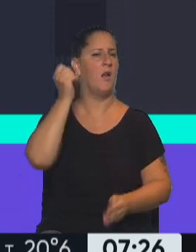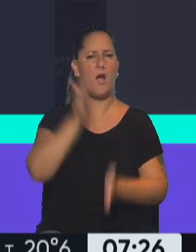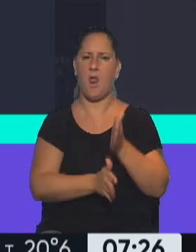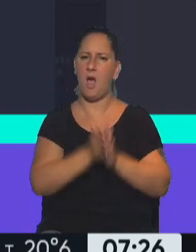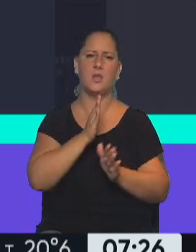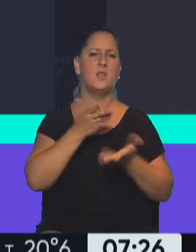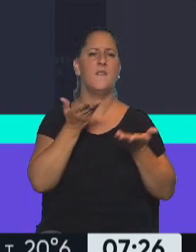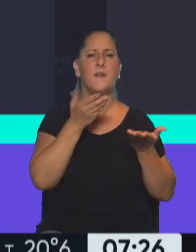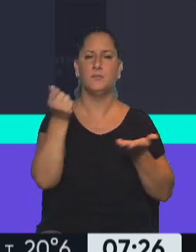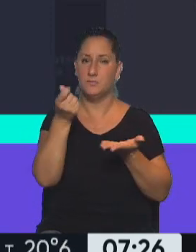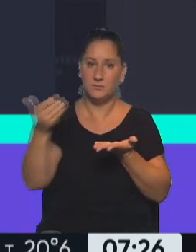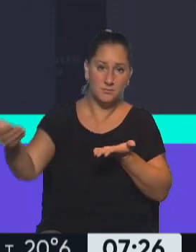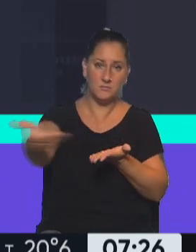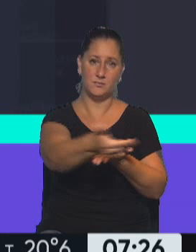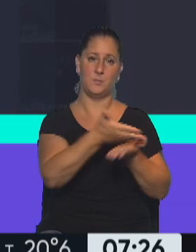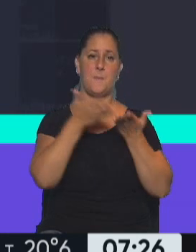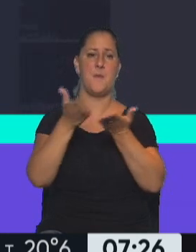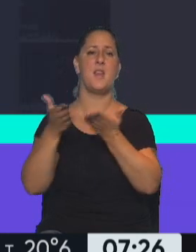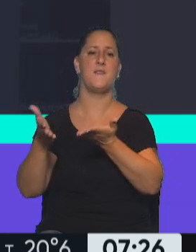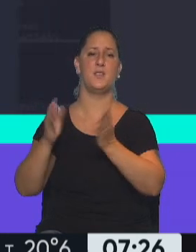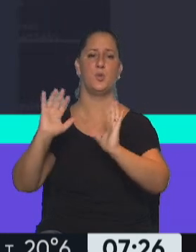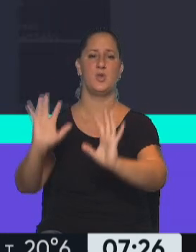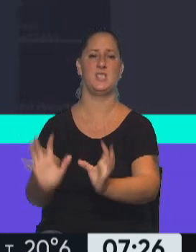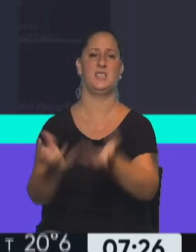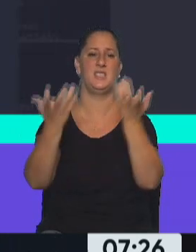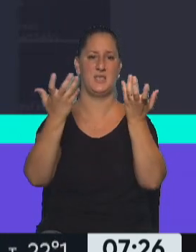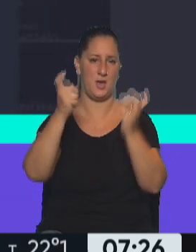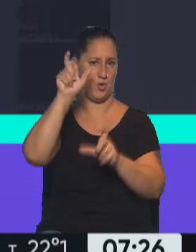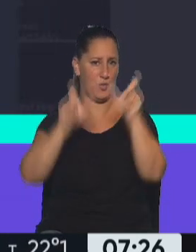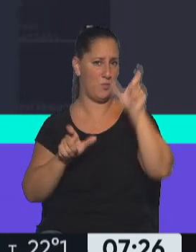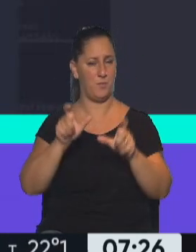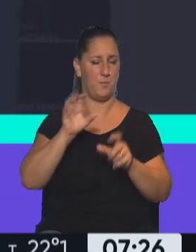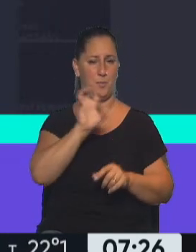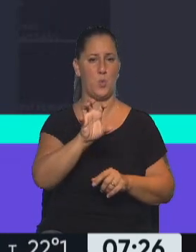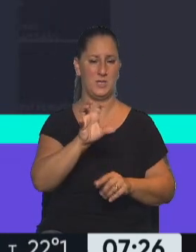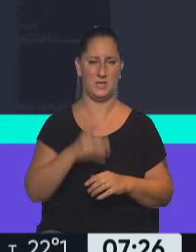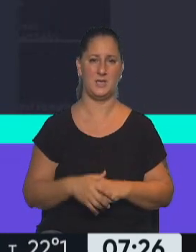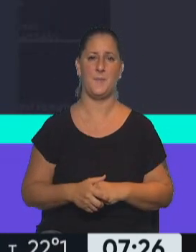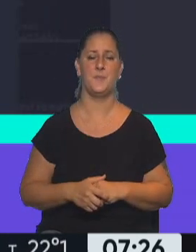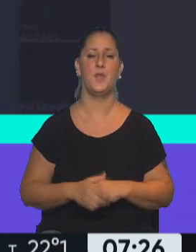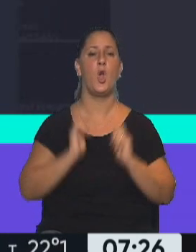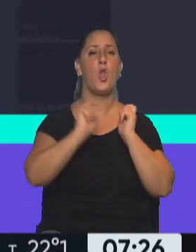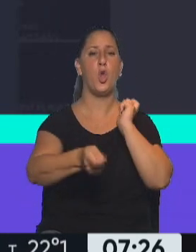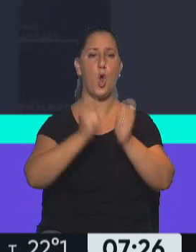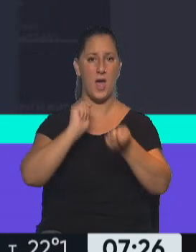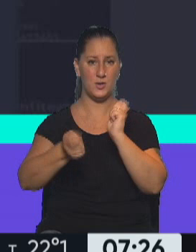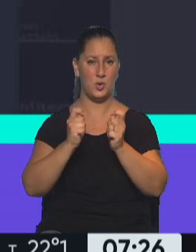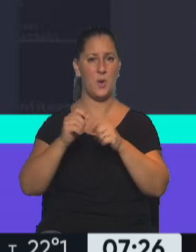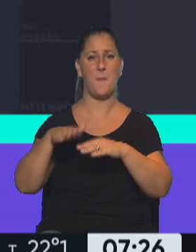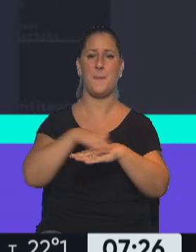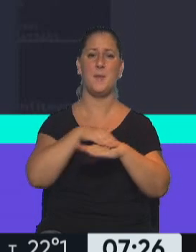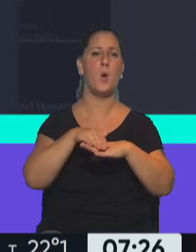beneficio de los damnificados por los incendios que están consumiendo a la provincia. Las donaciones podrán ser mínimo